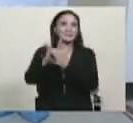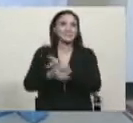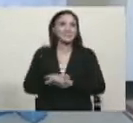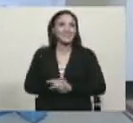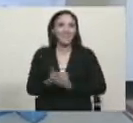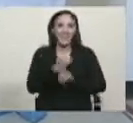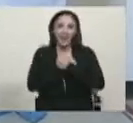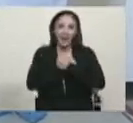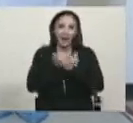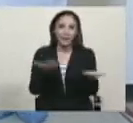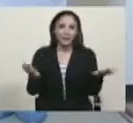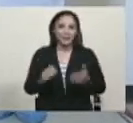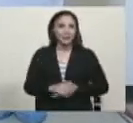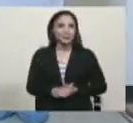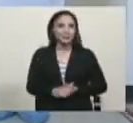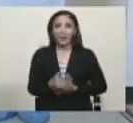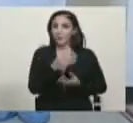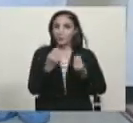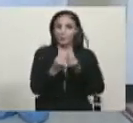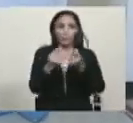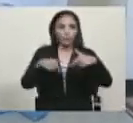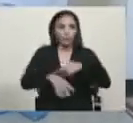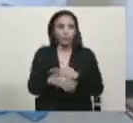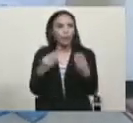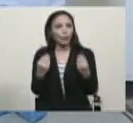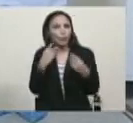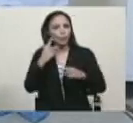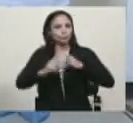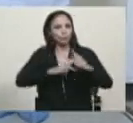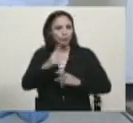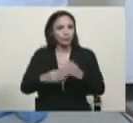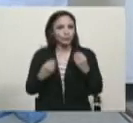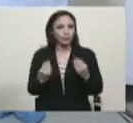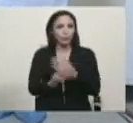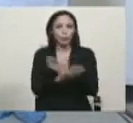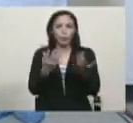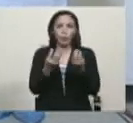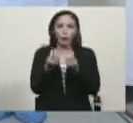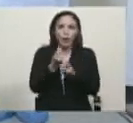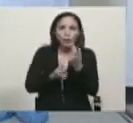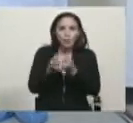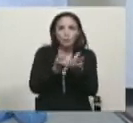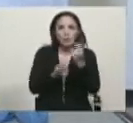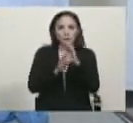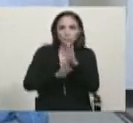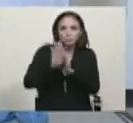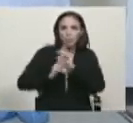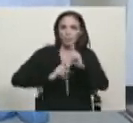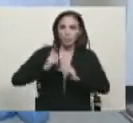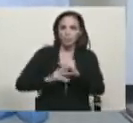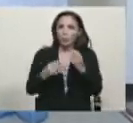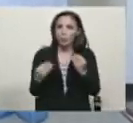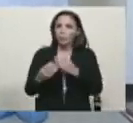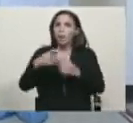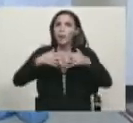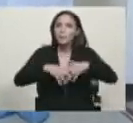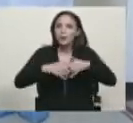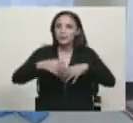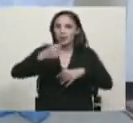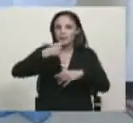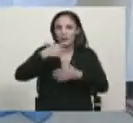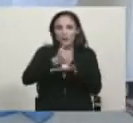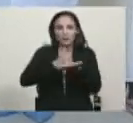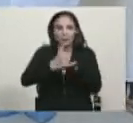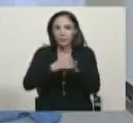abrazos. Y estamos aquí, pues, ¿cómo marcha el proceso de recuperación productiva de esta empresa de salud